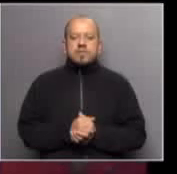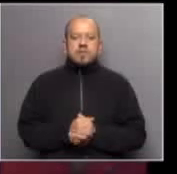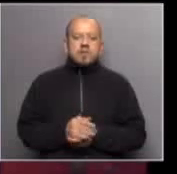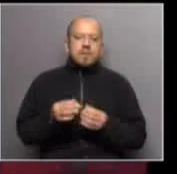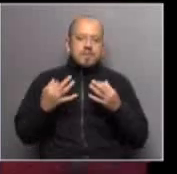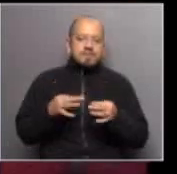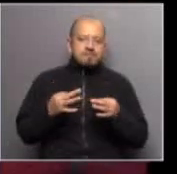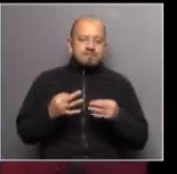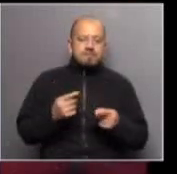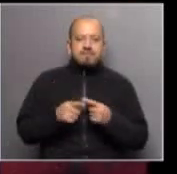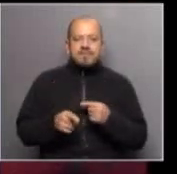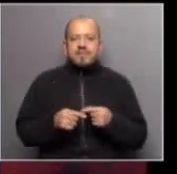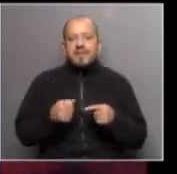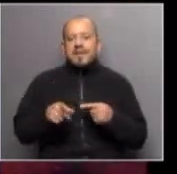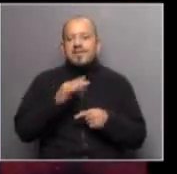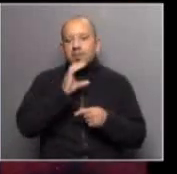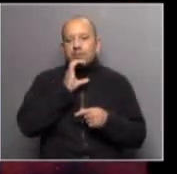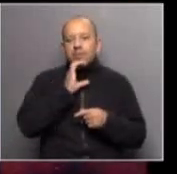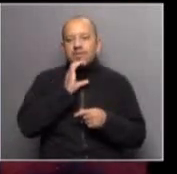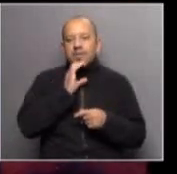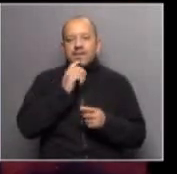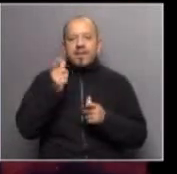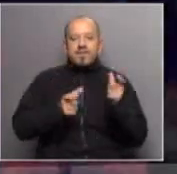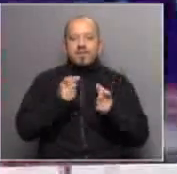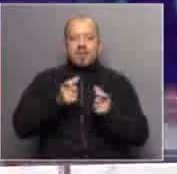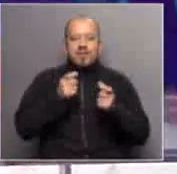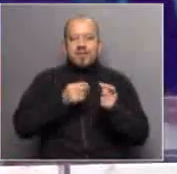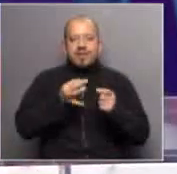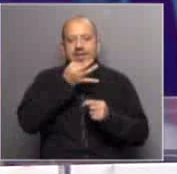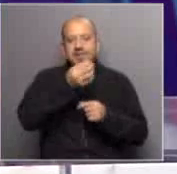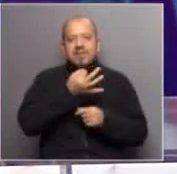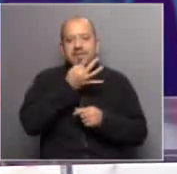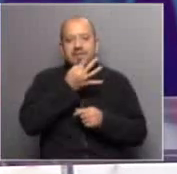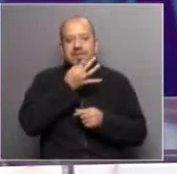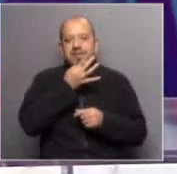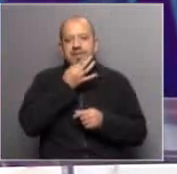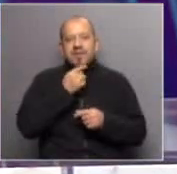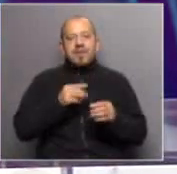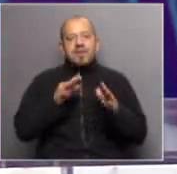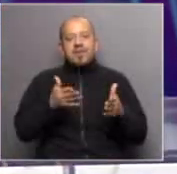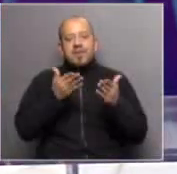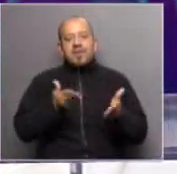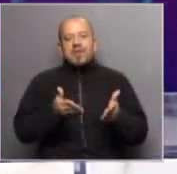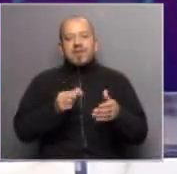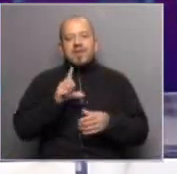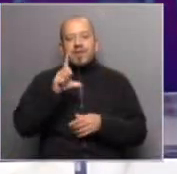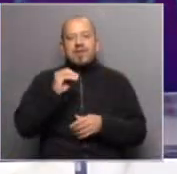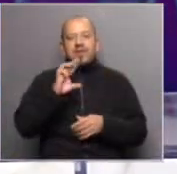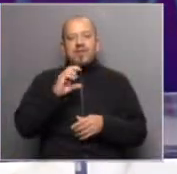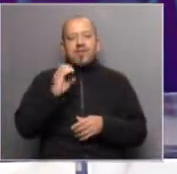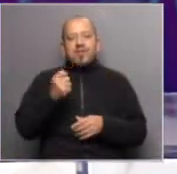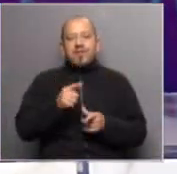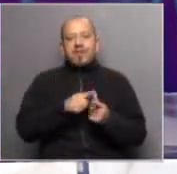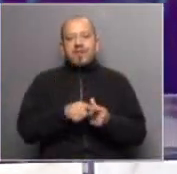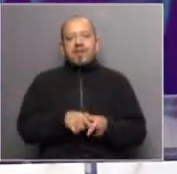No, muy fuerte esa anécdota de que la gente se atreviera a hacerle el chiste a la cara a nada más y nada menos que a Federico hacia